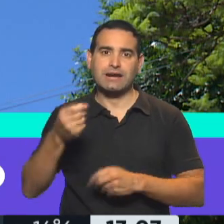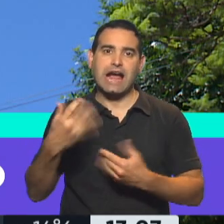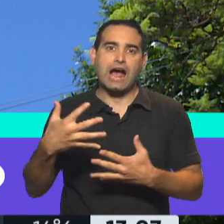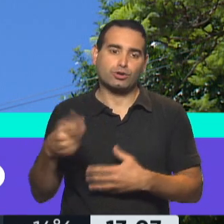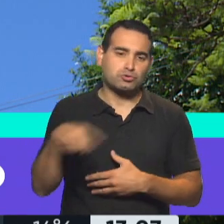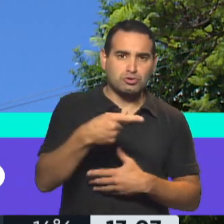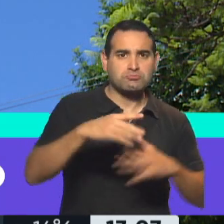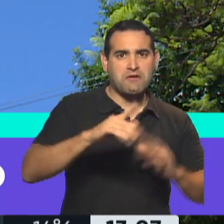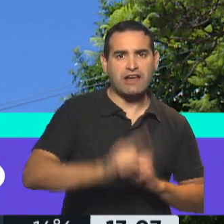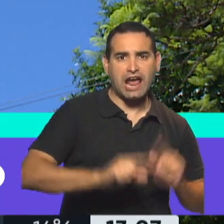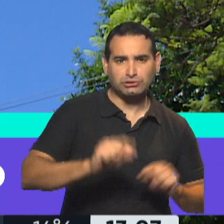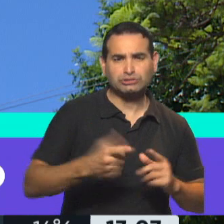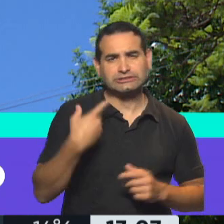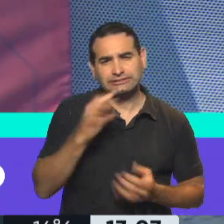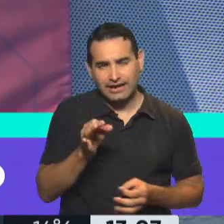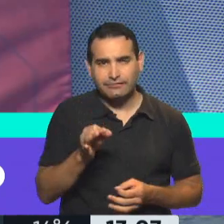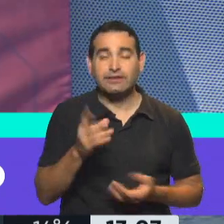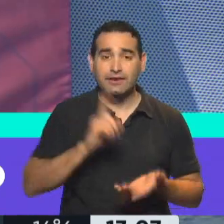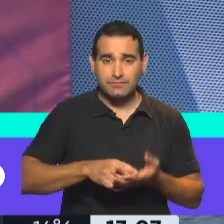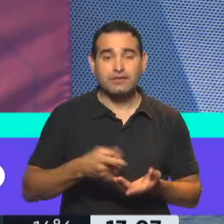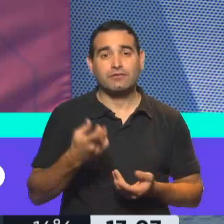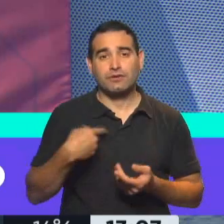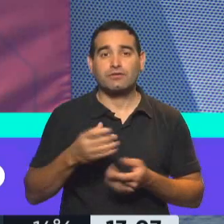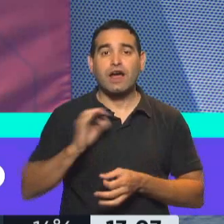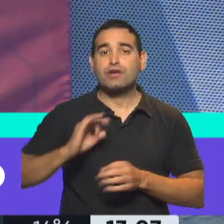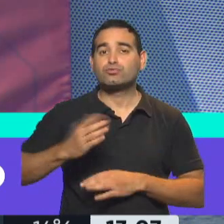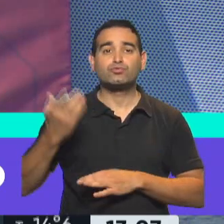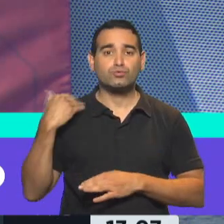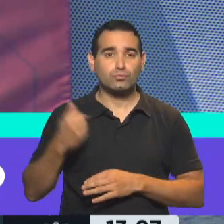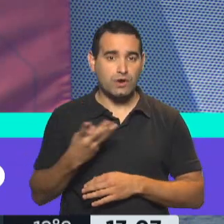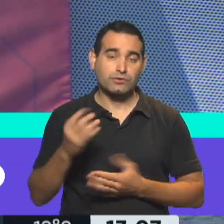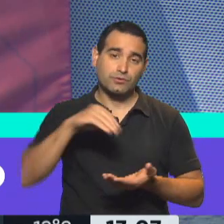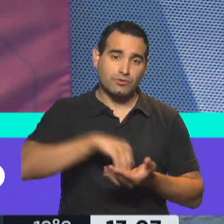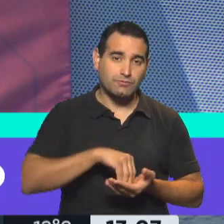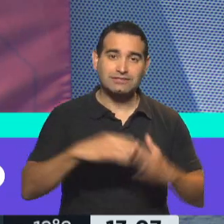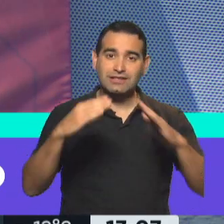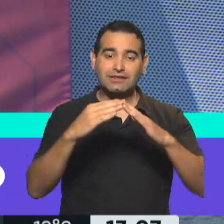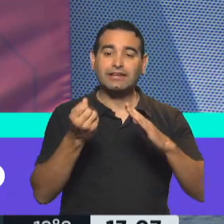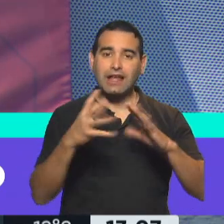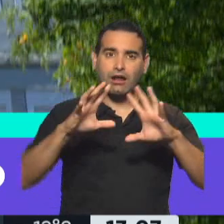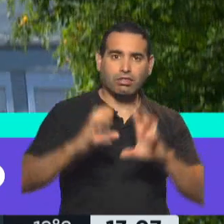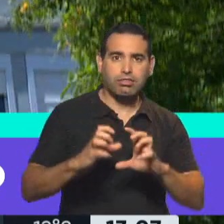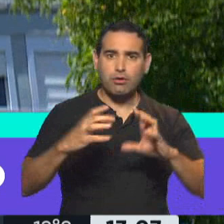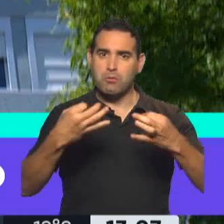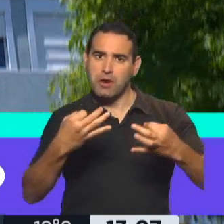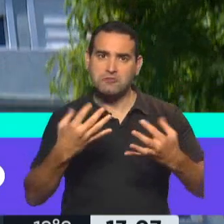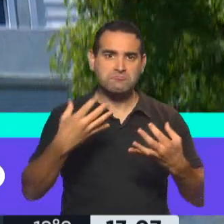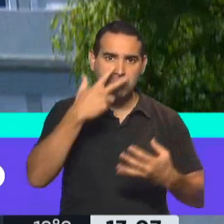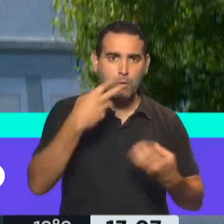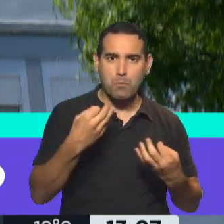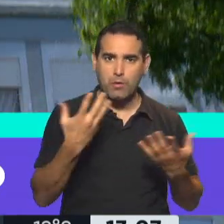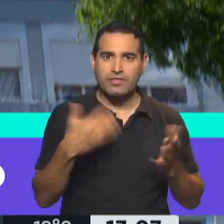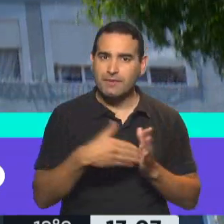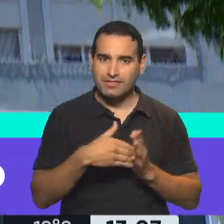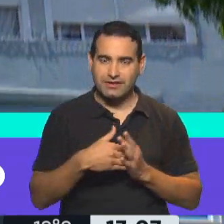debería conocer la antigüedad y luego lo único que haría por conocer es el estado del inmueble con esas variables yo creo que